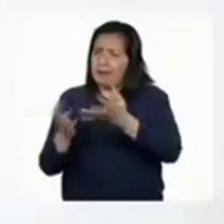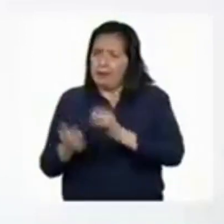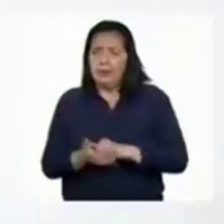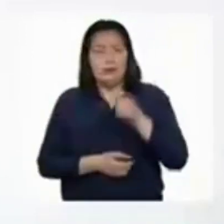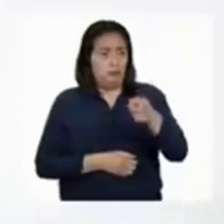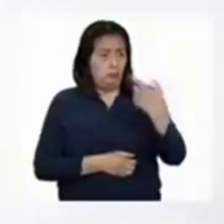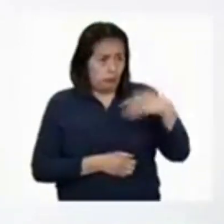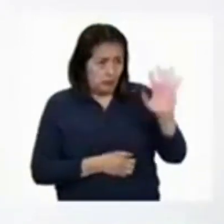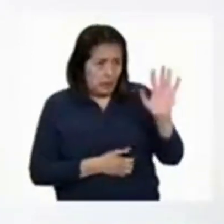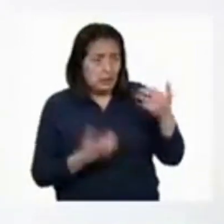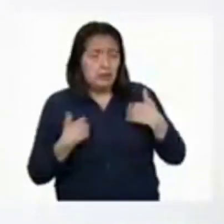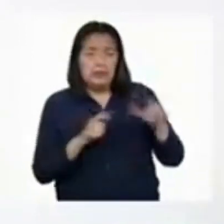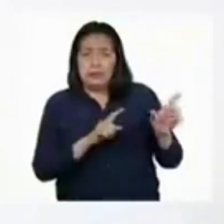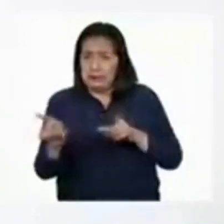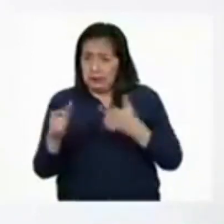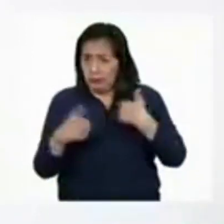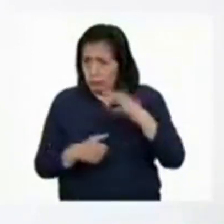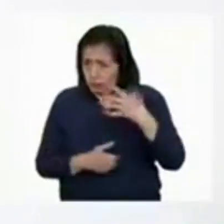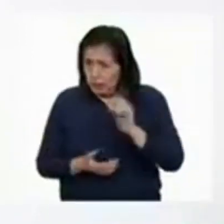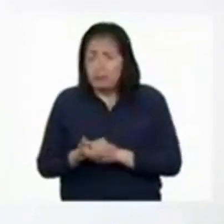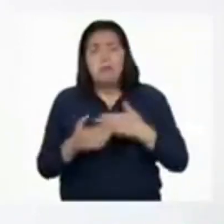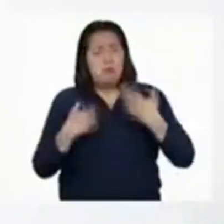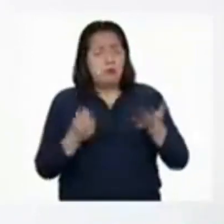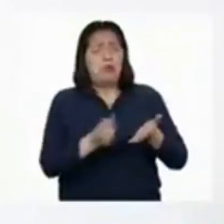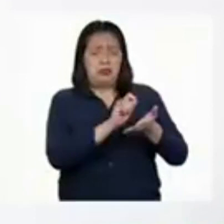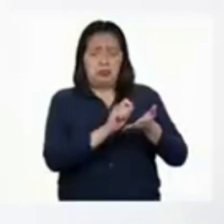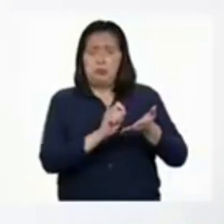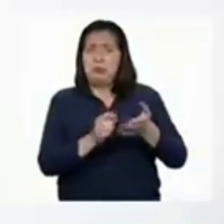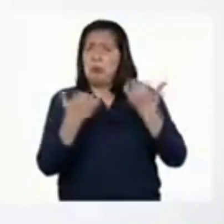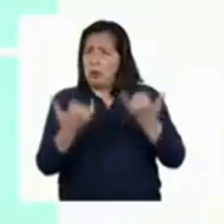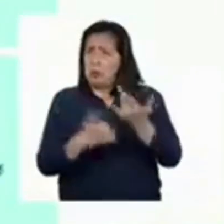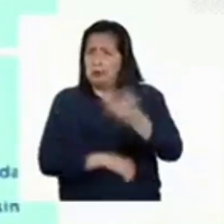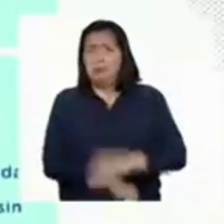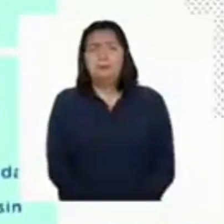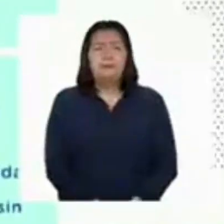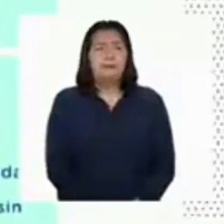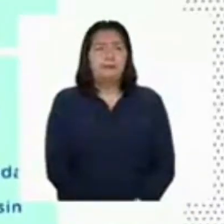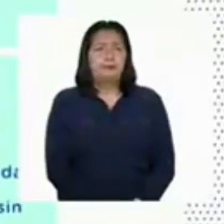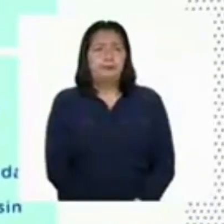que si ya tienen listos esos argumentos, pueden anotarlos como acabamos de hacerlo.